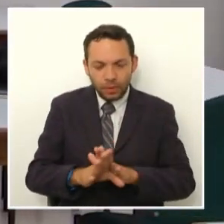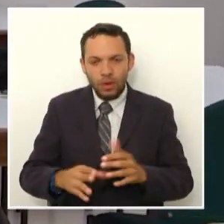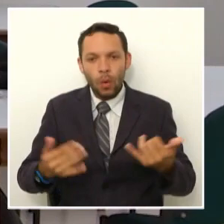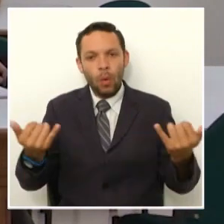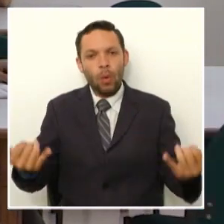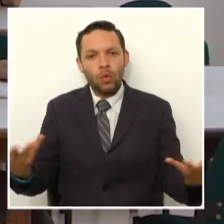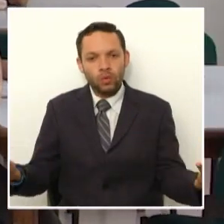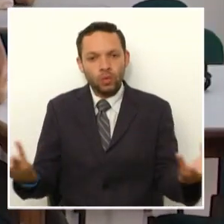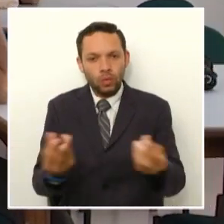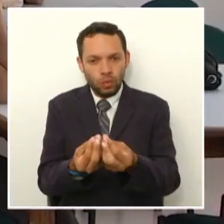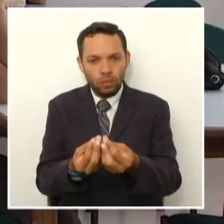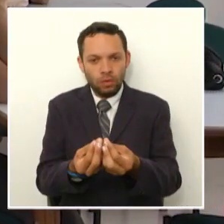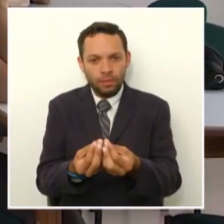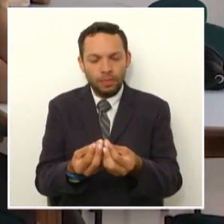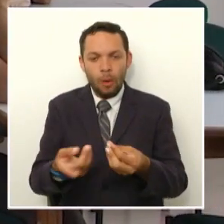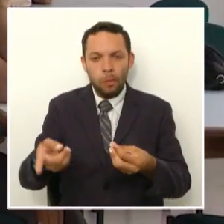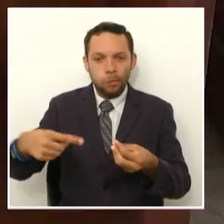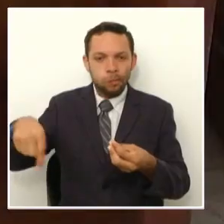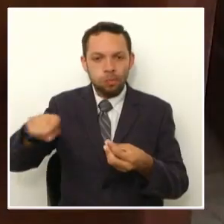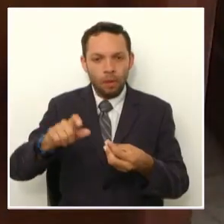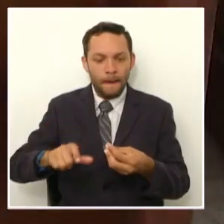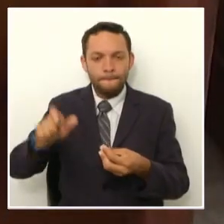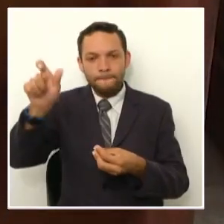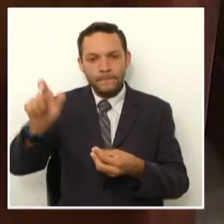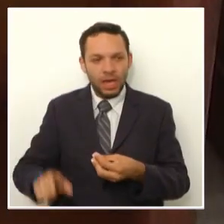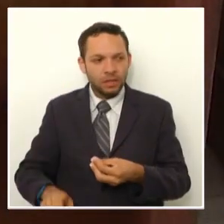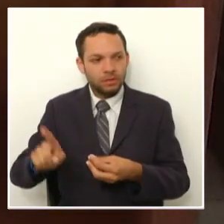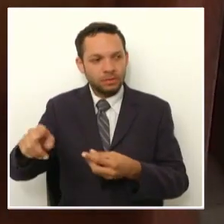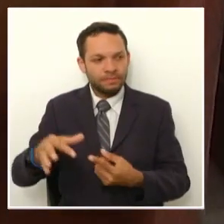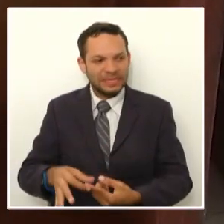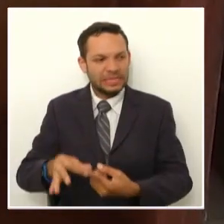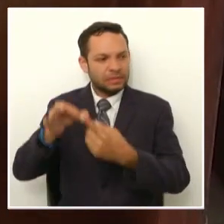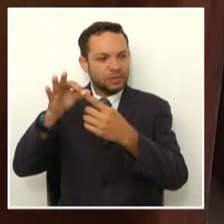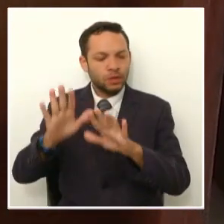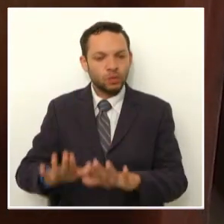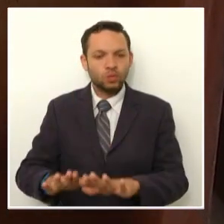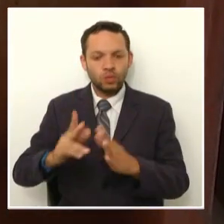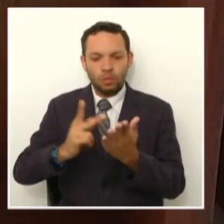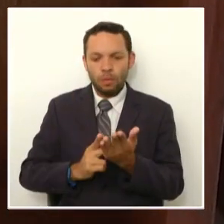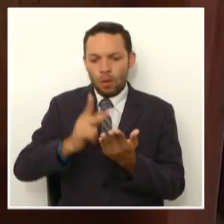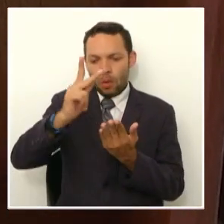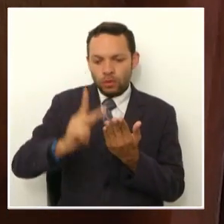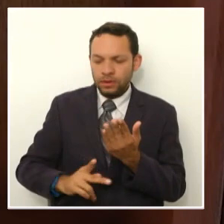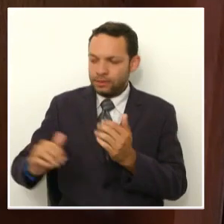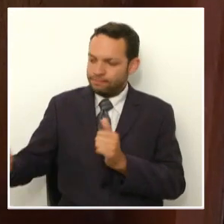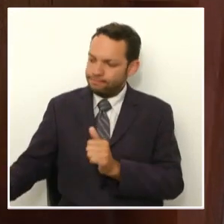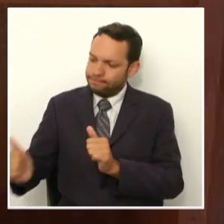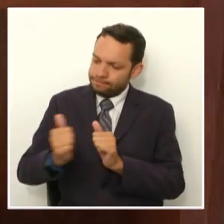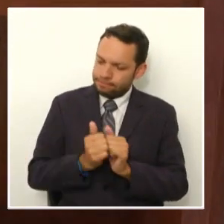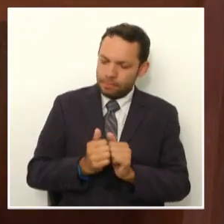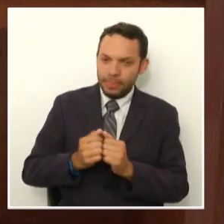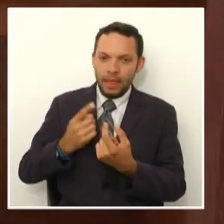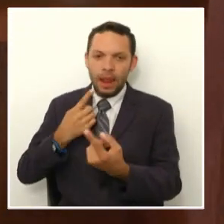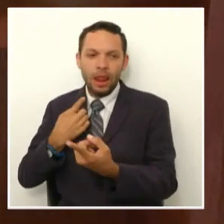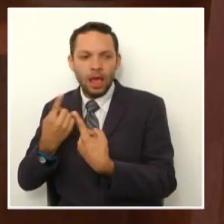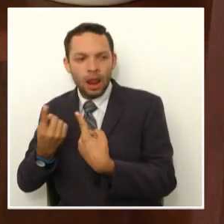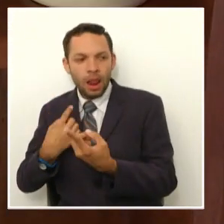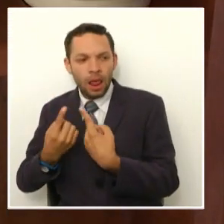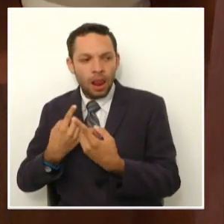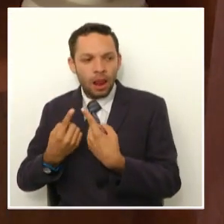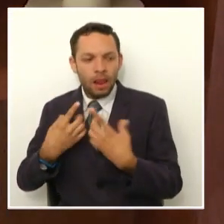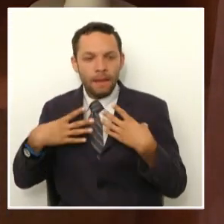acompañado de uno de los gestores de este gran proyecto de tener